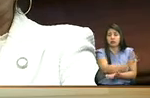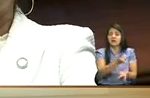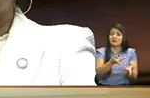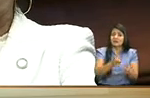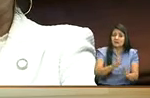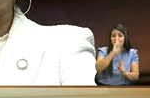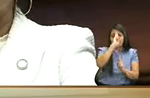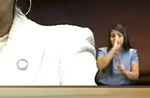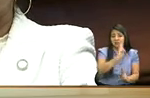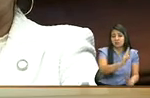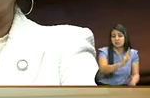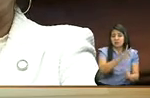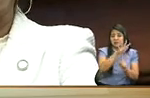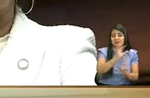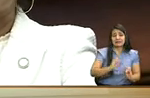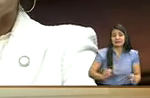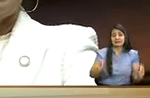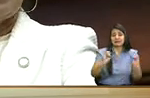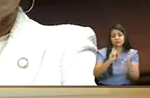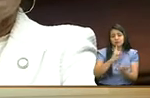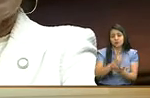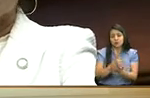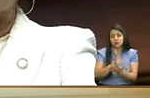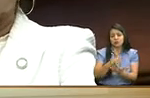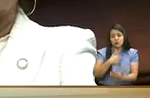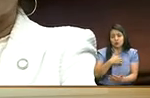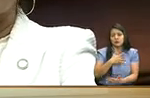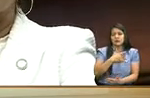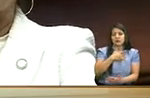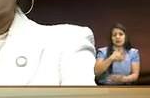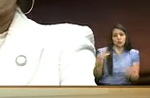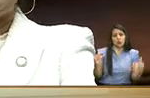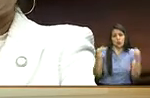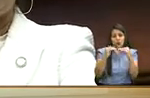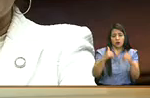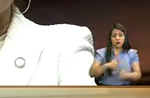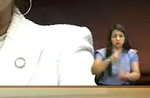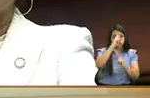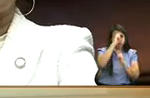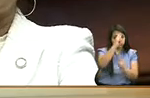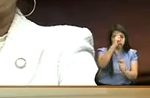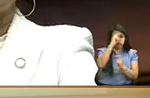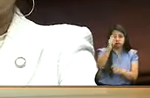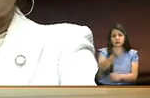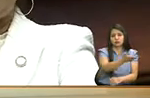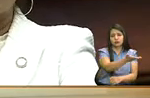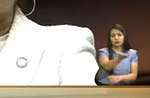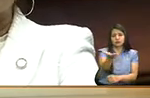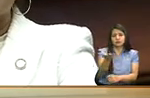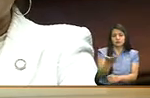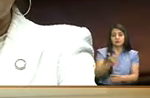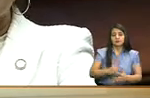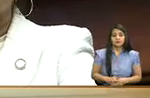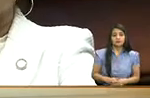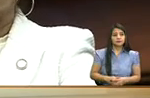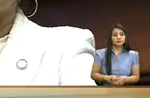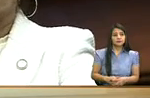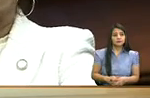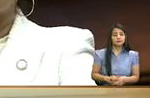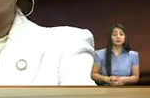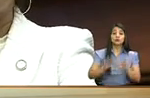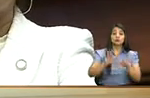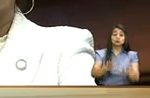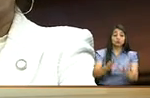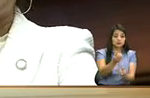violencia o la discriminación. Al mirarlos a todos y a todas ustedes, al conocer algo de